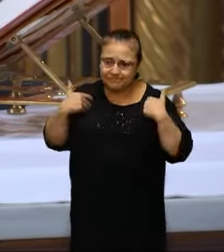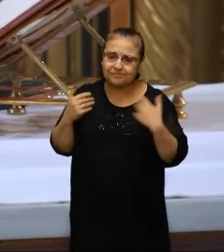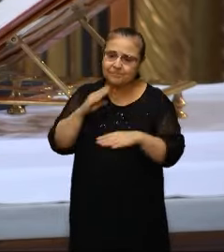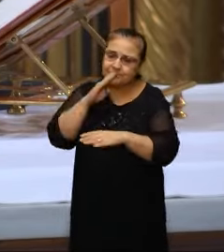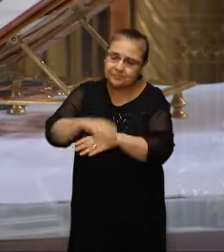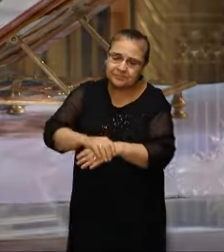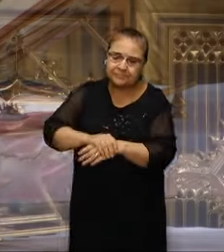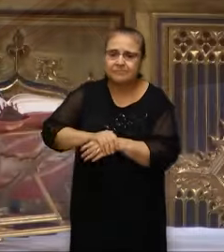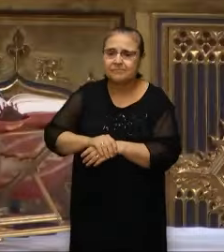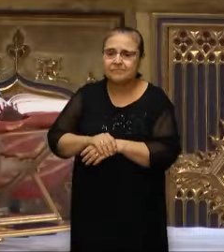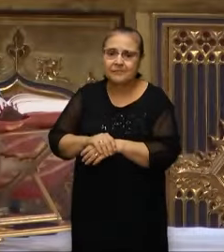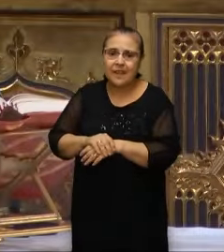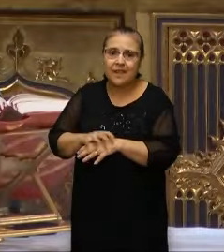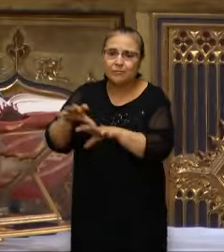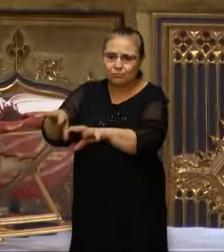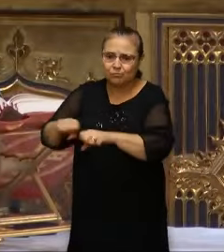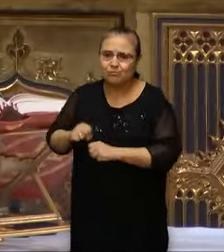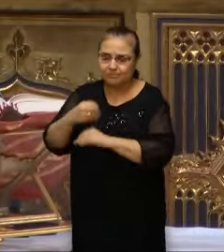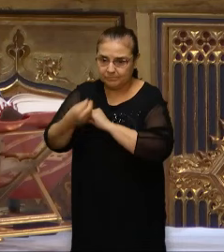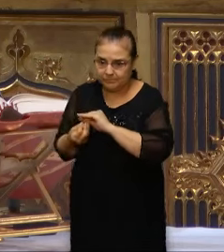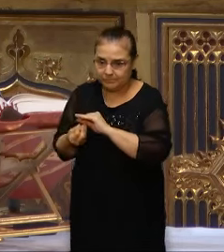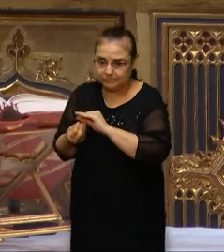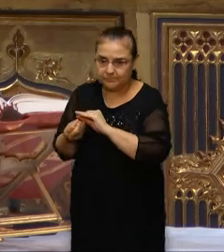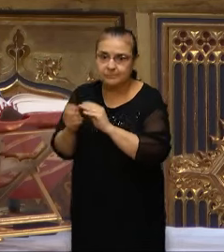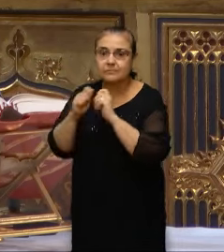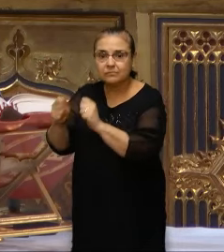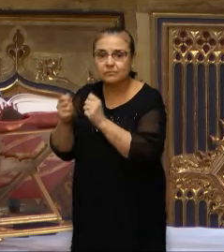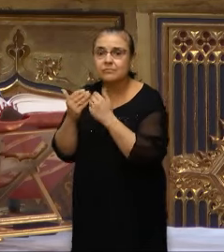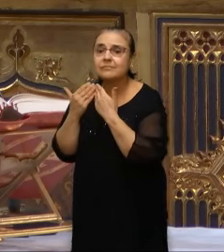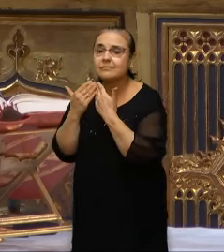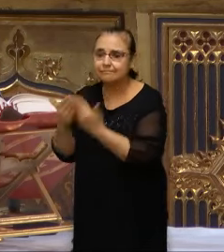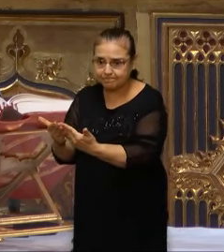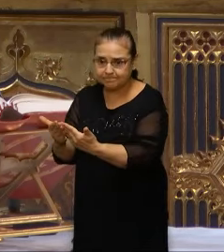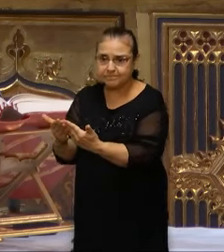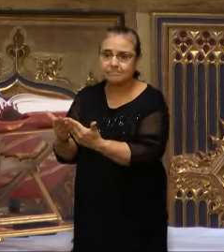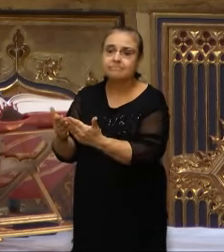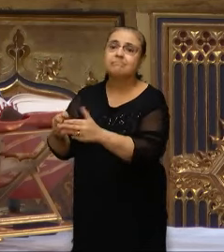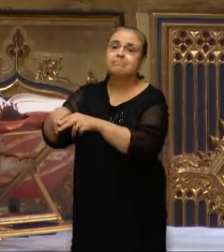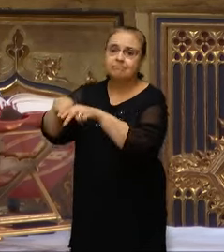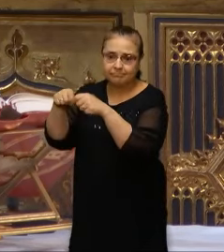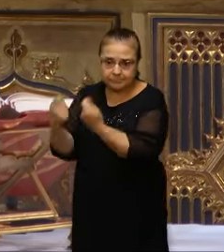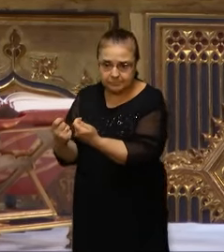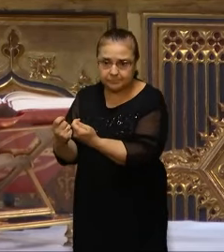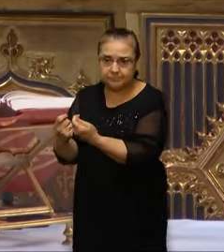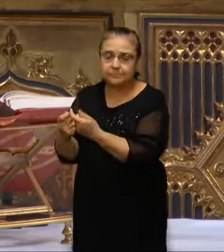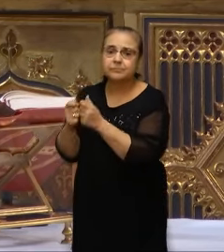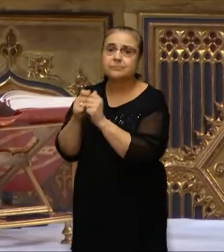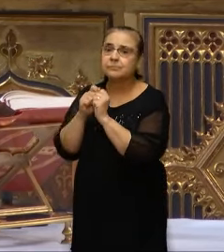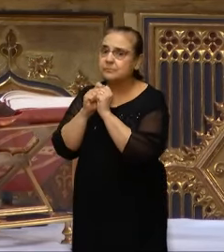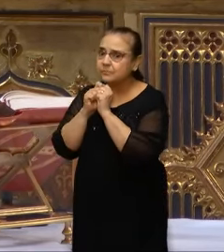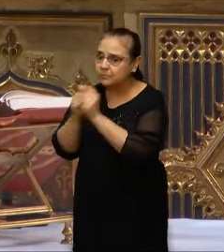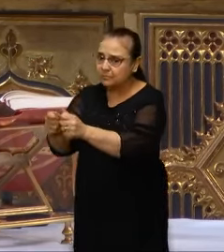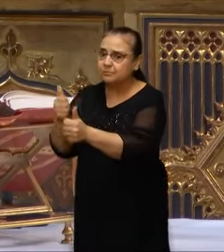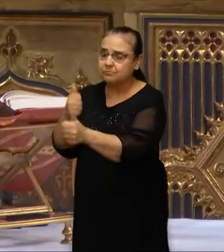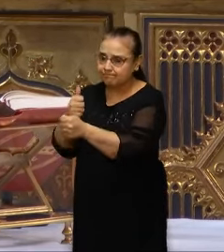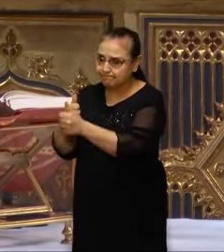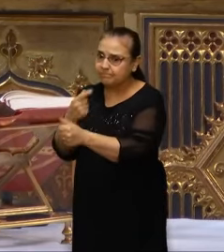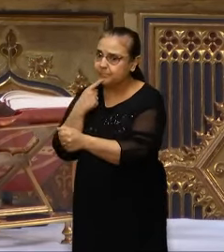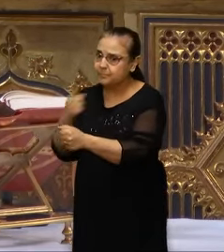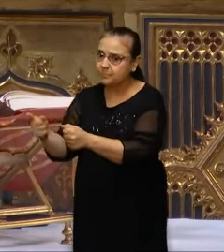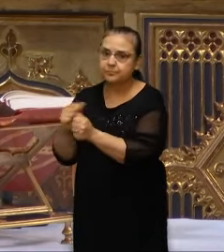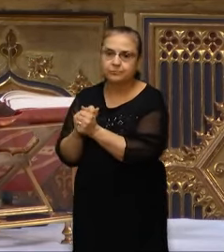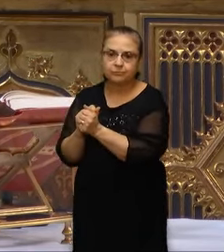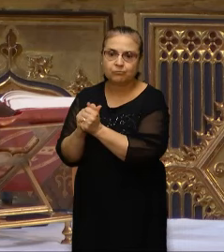su pasión voluntariamente aceptada tomó pan dándote Gracias lo partió y lo dio a sus